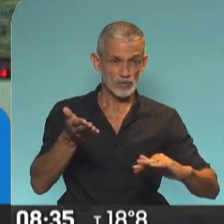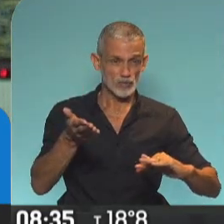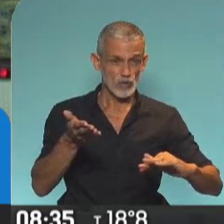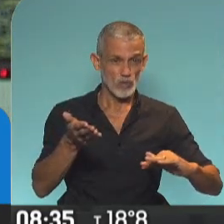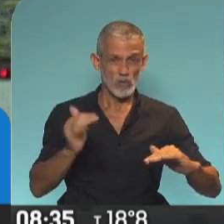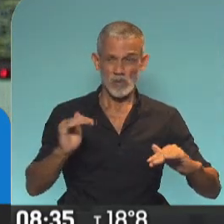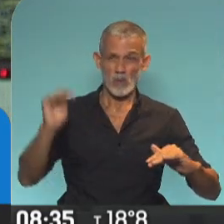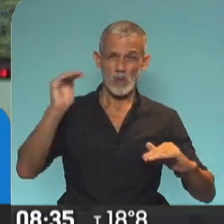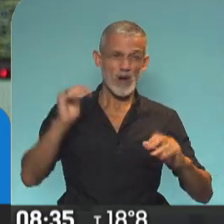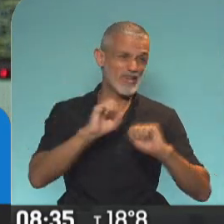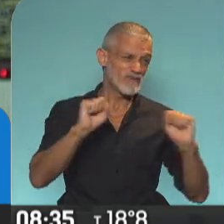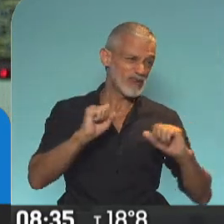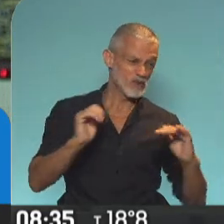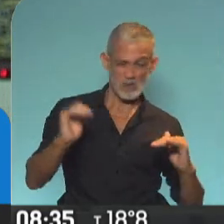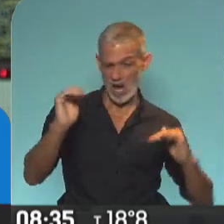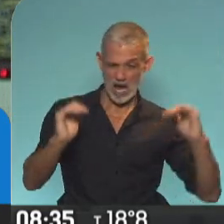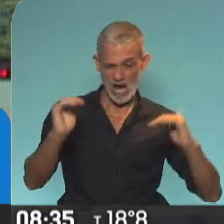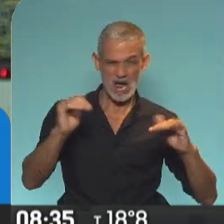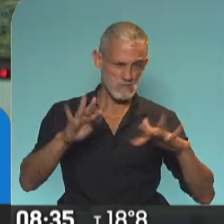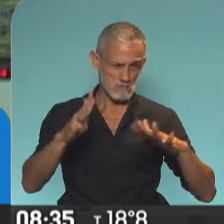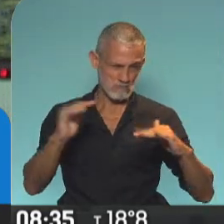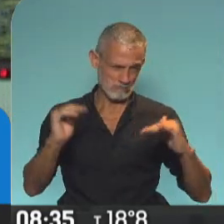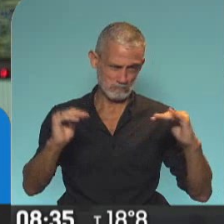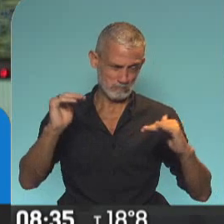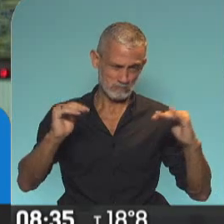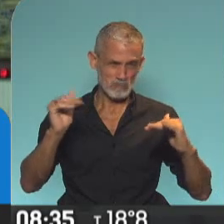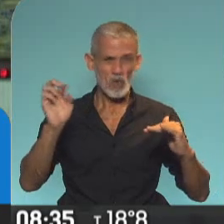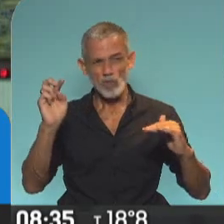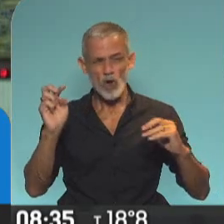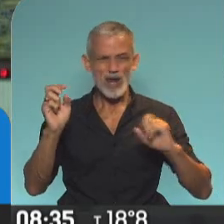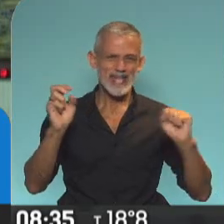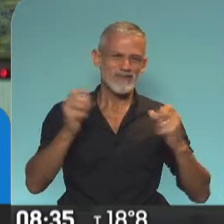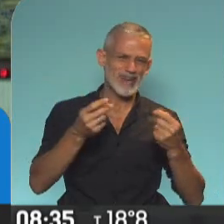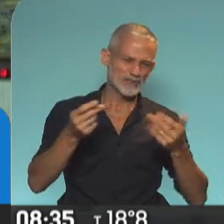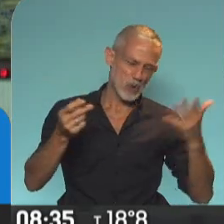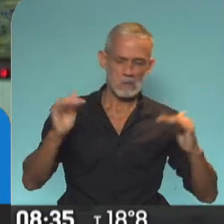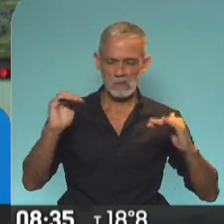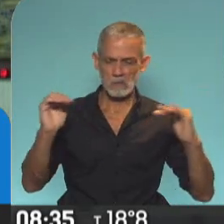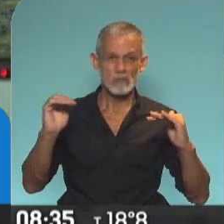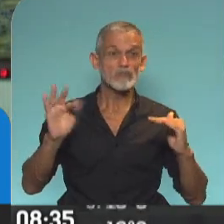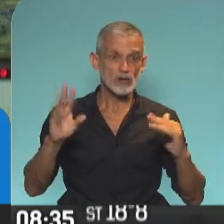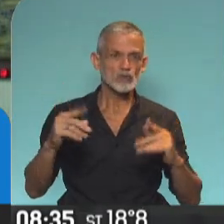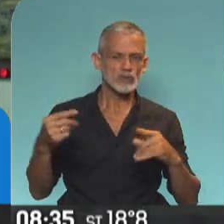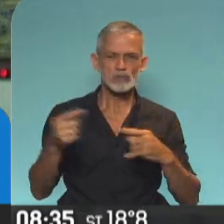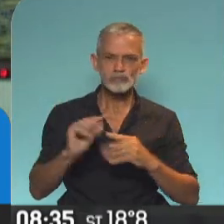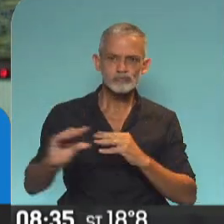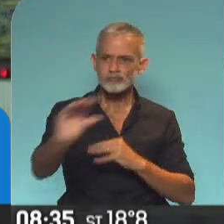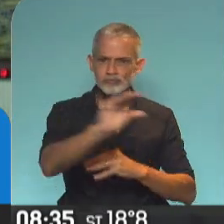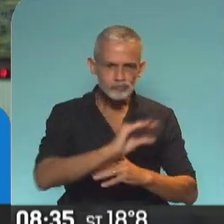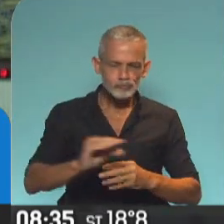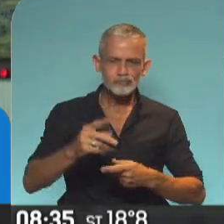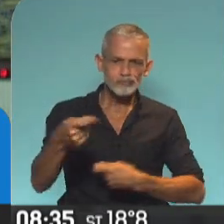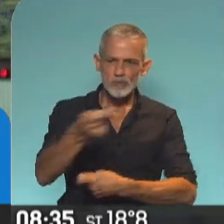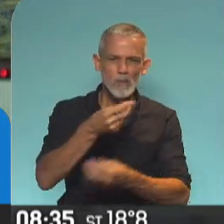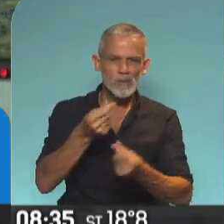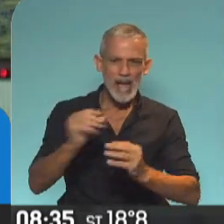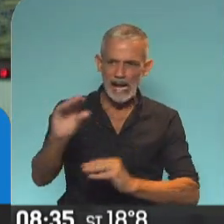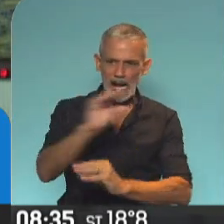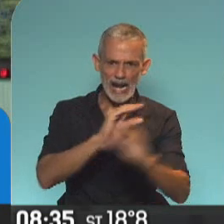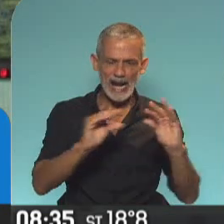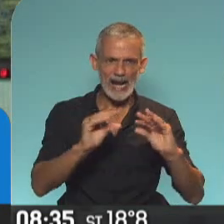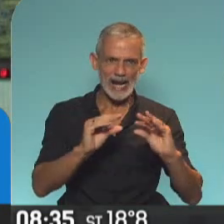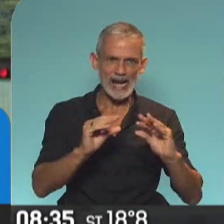mucho más que la inflación tampoco, un poco más que la inflación. Pero estoy hablando de un año en donde esa puja distributiva se mantuvo a un margen. Este año